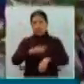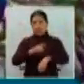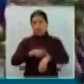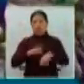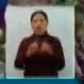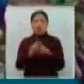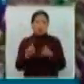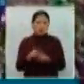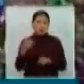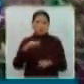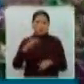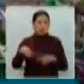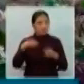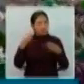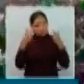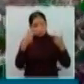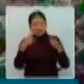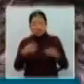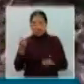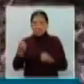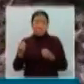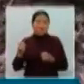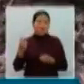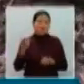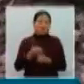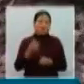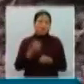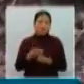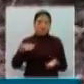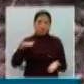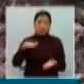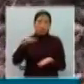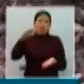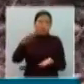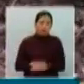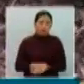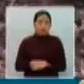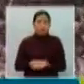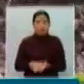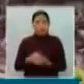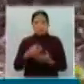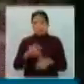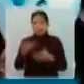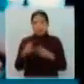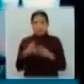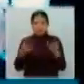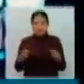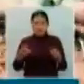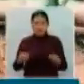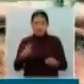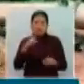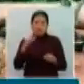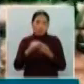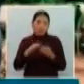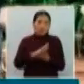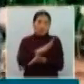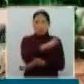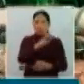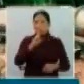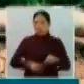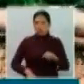donde nuestros vehículos se hundían dentro del barro y no podíamos avanzar. Teníamos